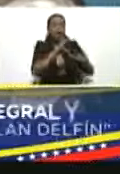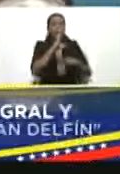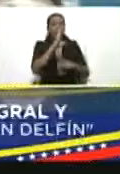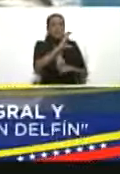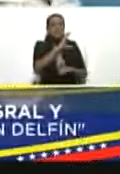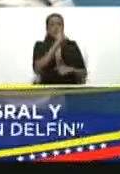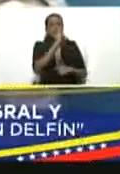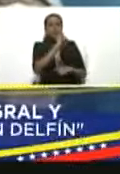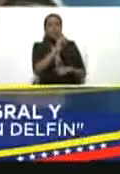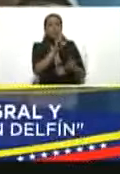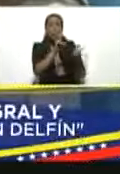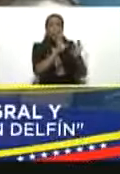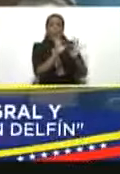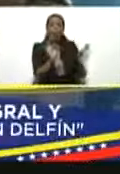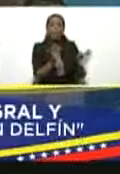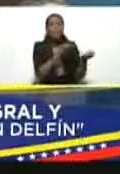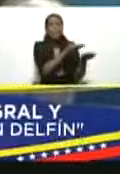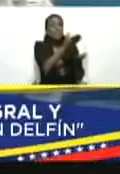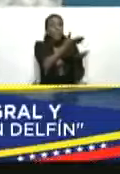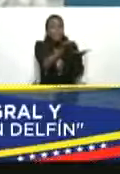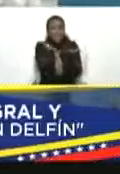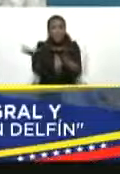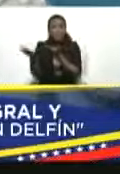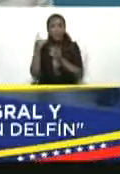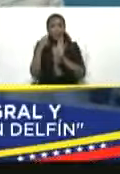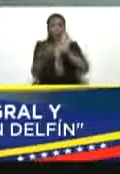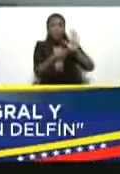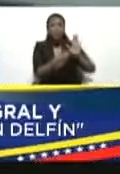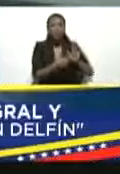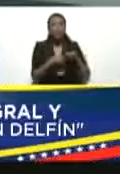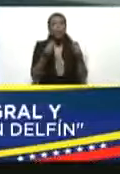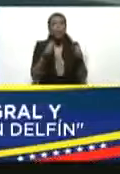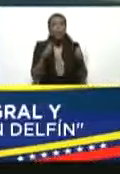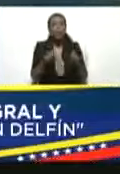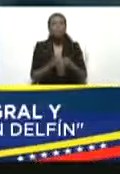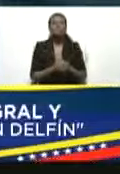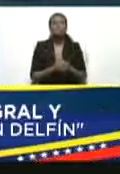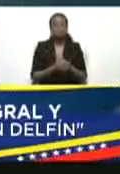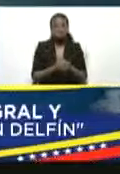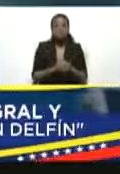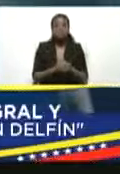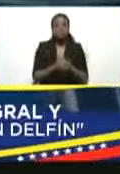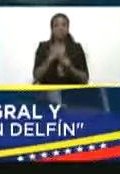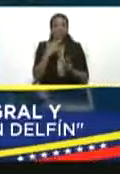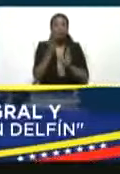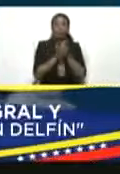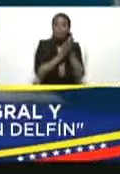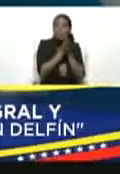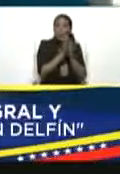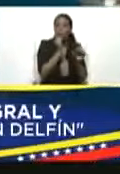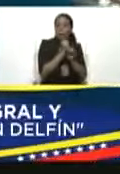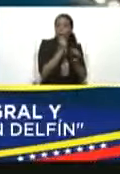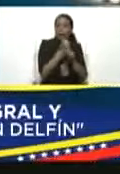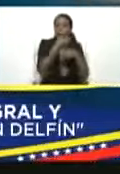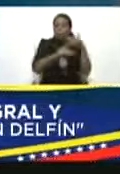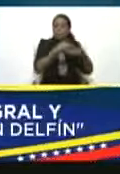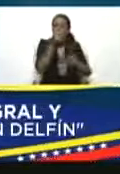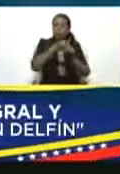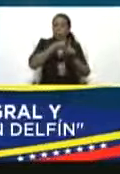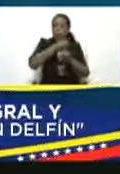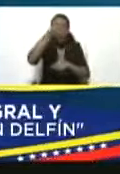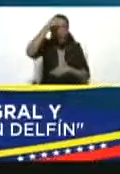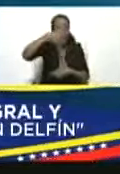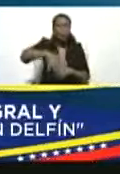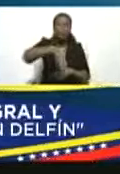caminando para presentar el resto del cdi con este cdi Bueno vamos a seguir emprendiendo y seguir luchando por el